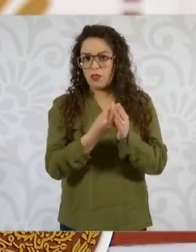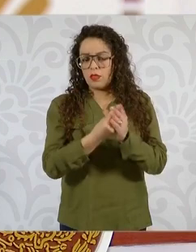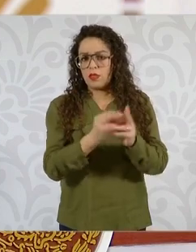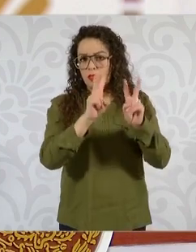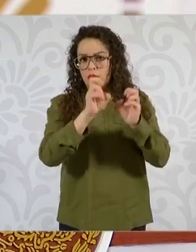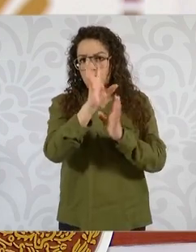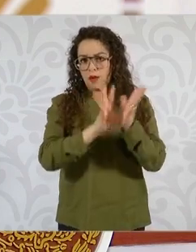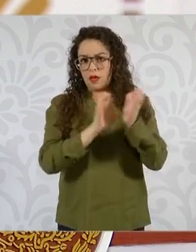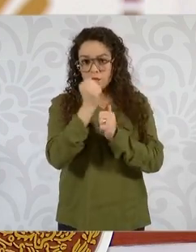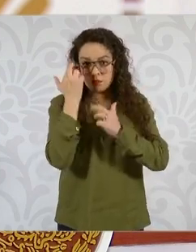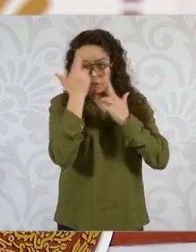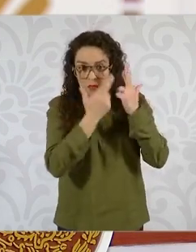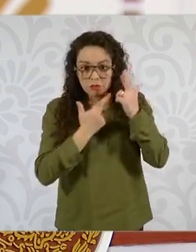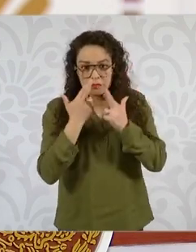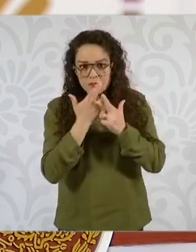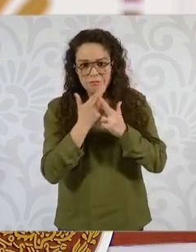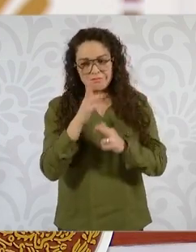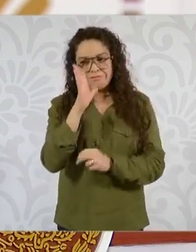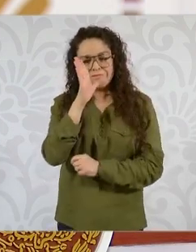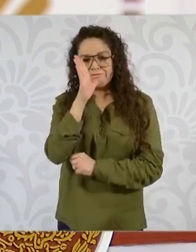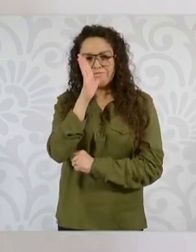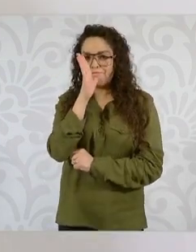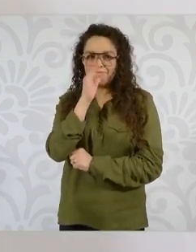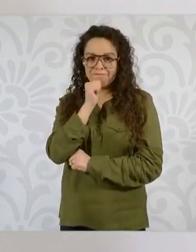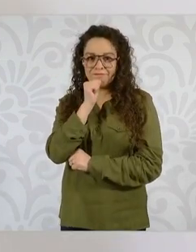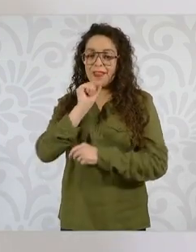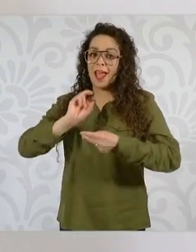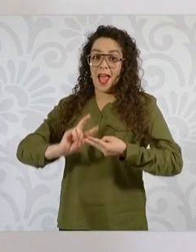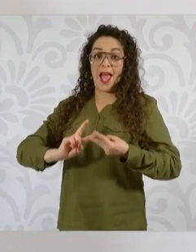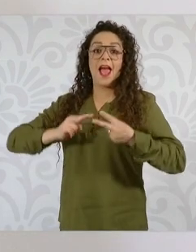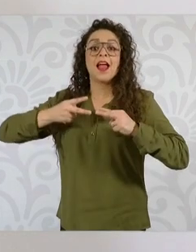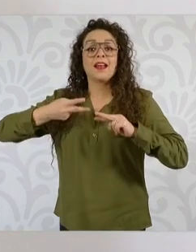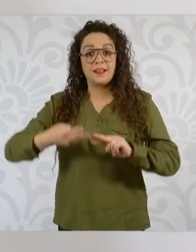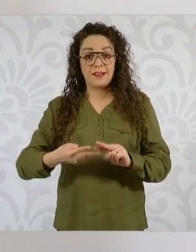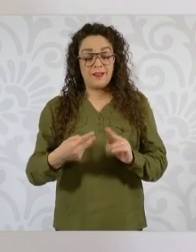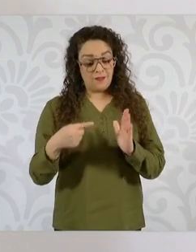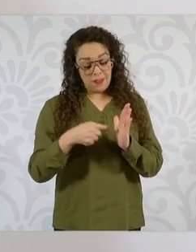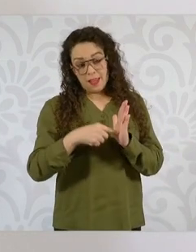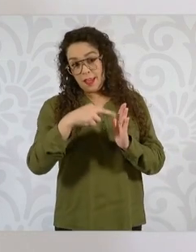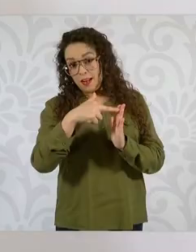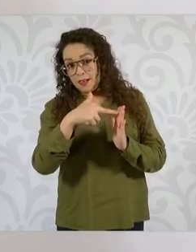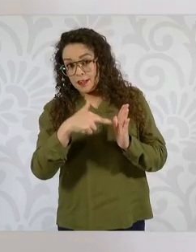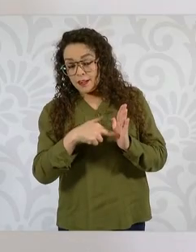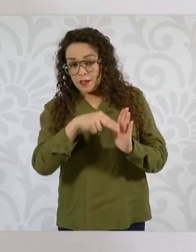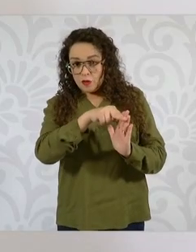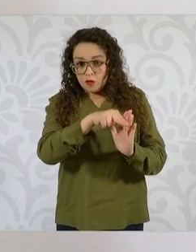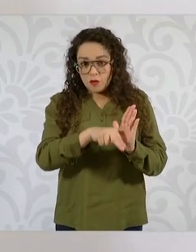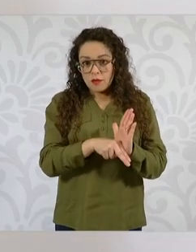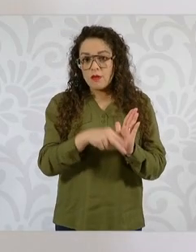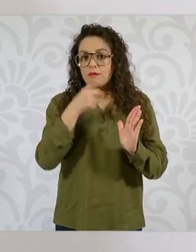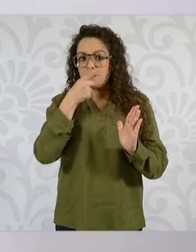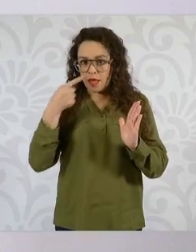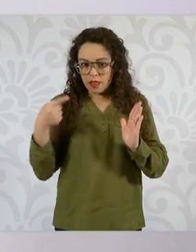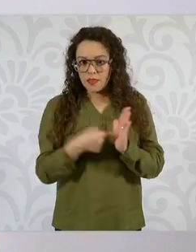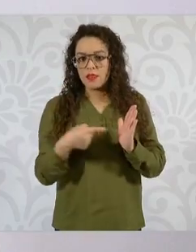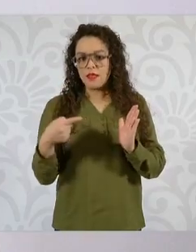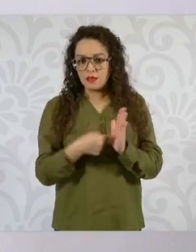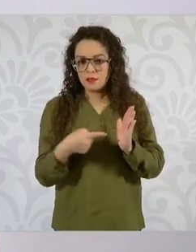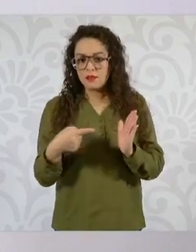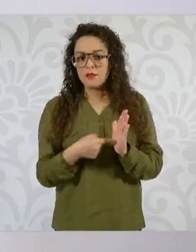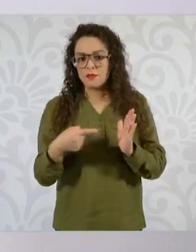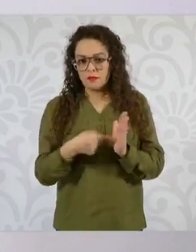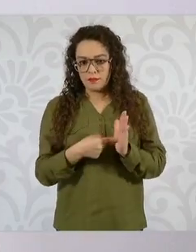Por el contrario, la normatividad prevé expresamente la improcedencia de juicio